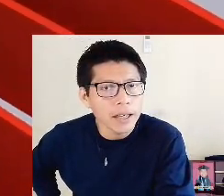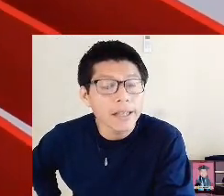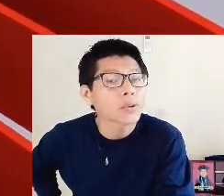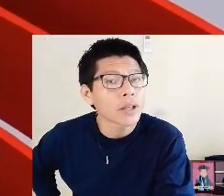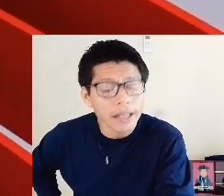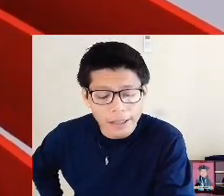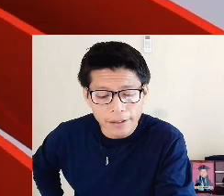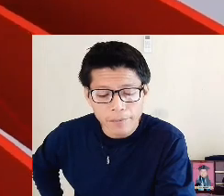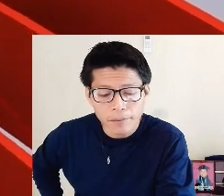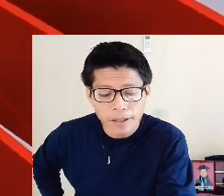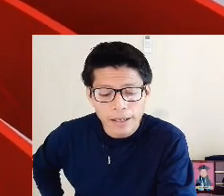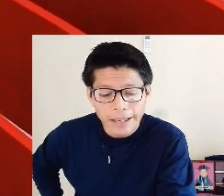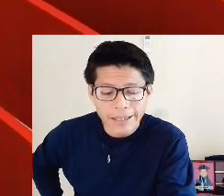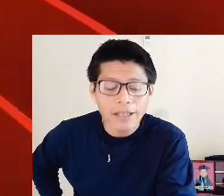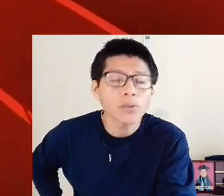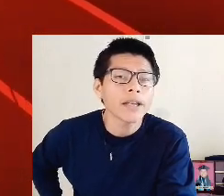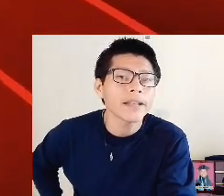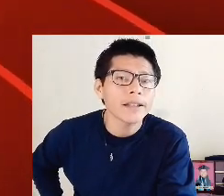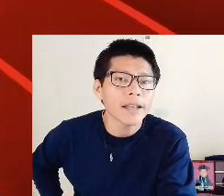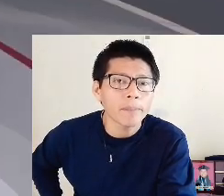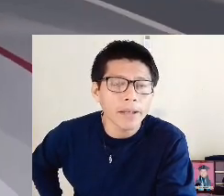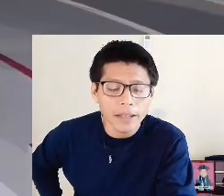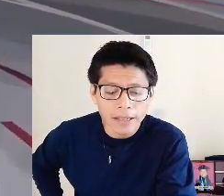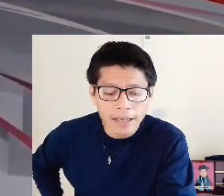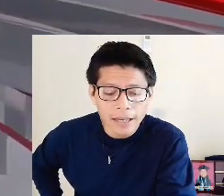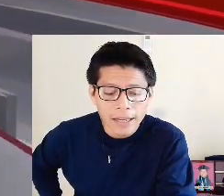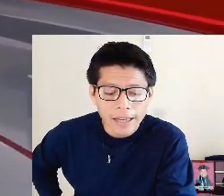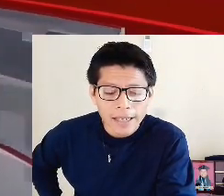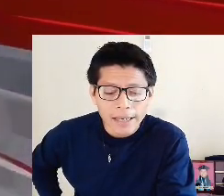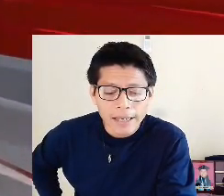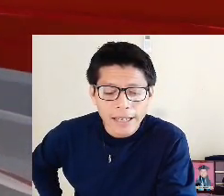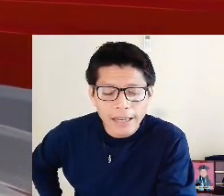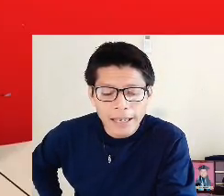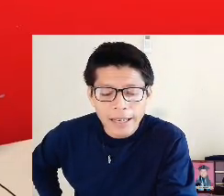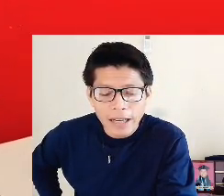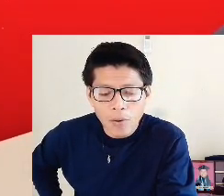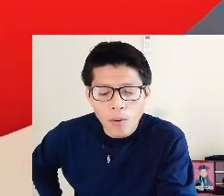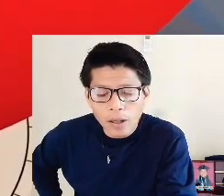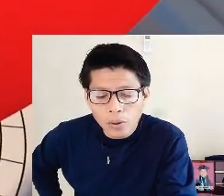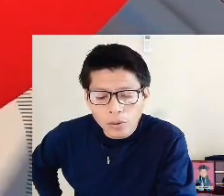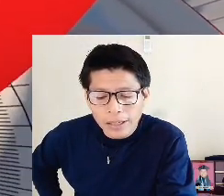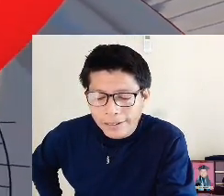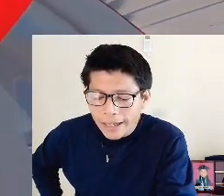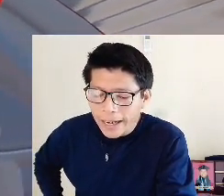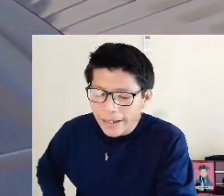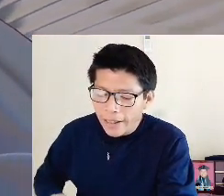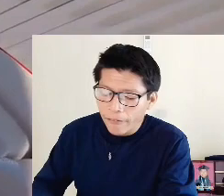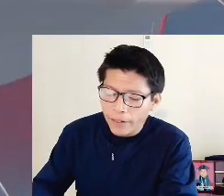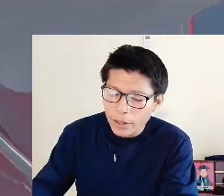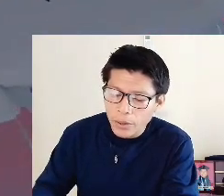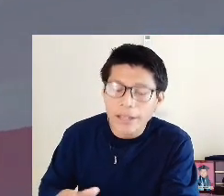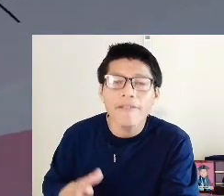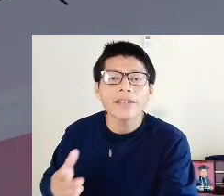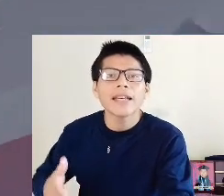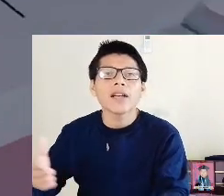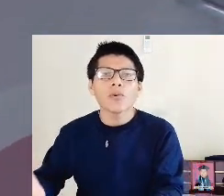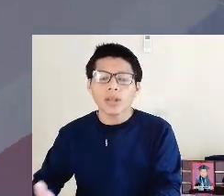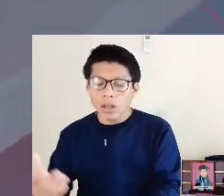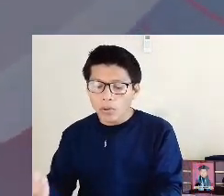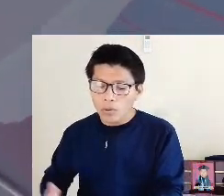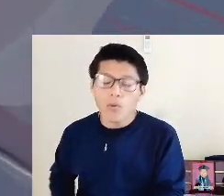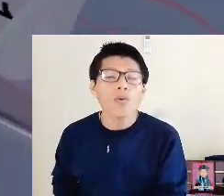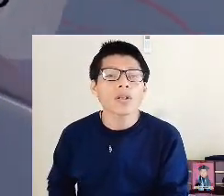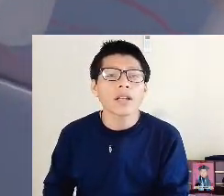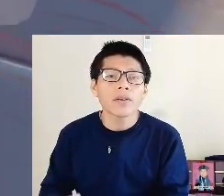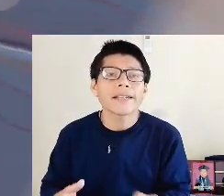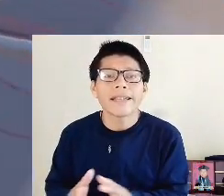judicial es urgente y es urgente también que cuando se tenga ya definido Quién va a ser